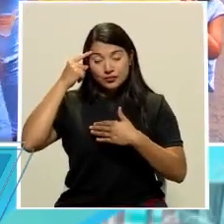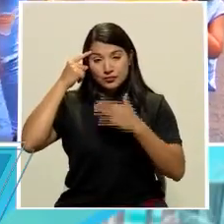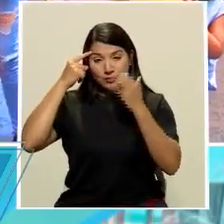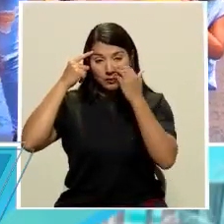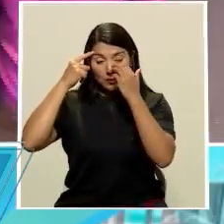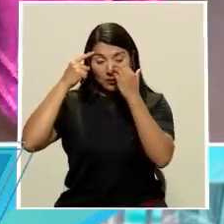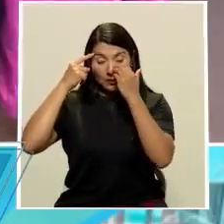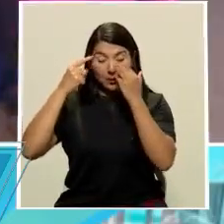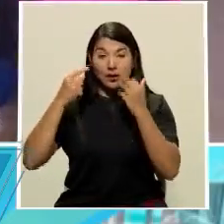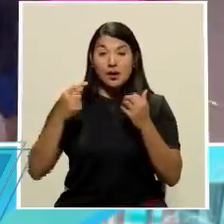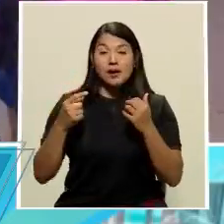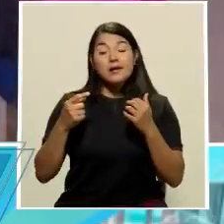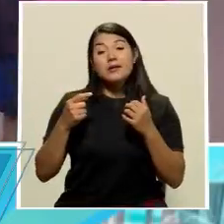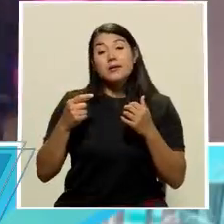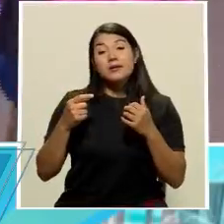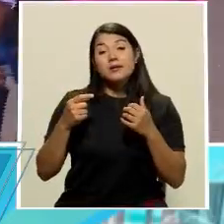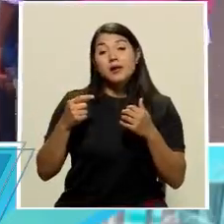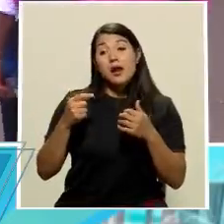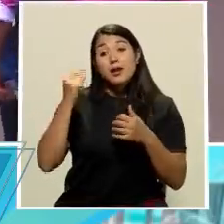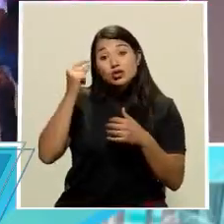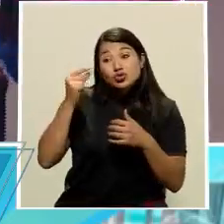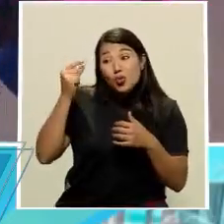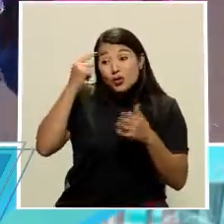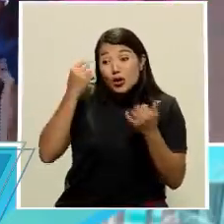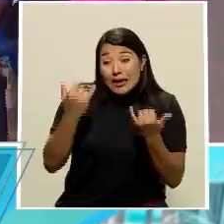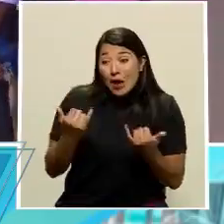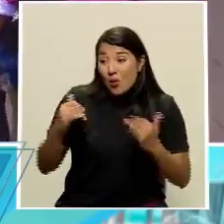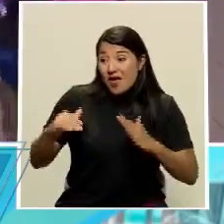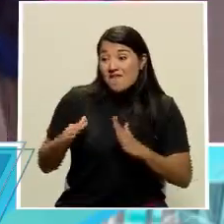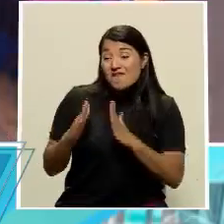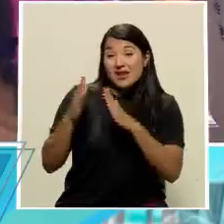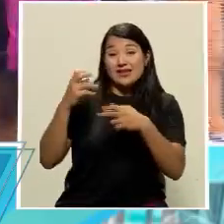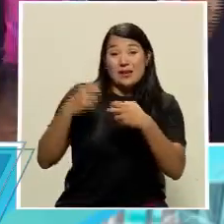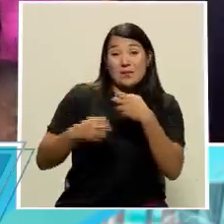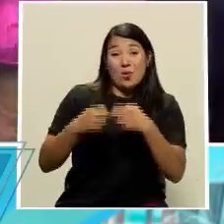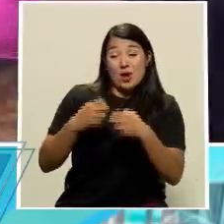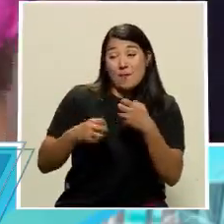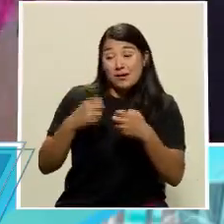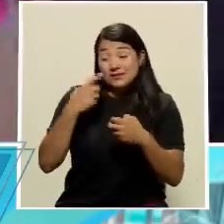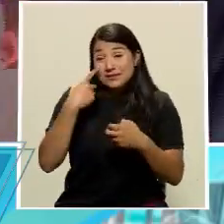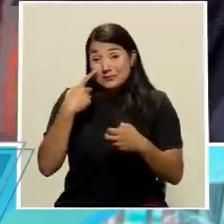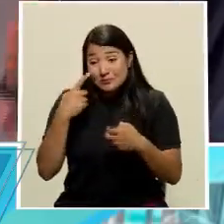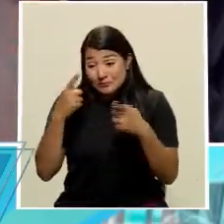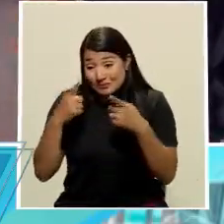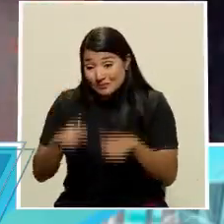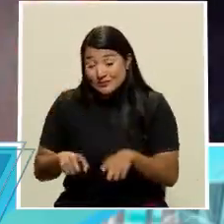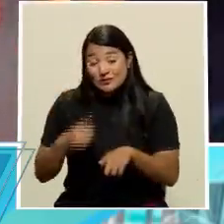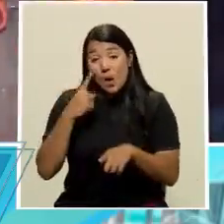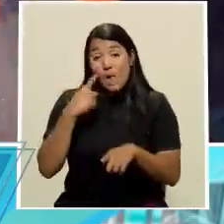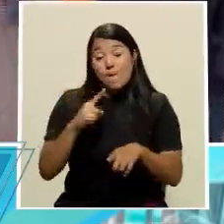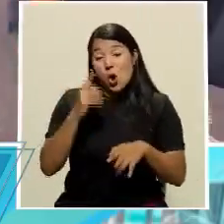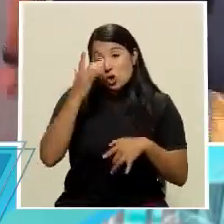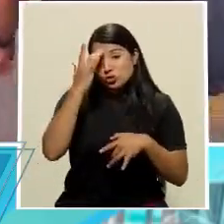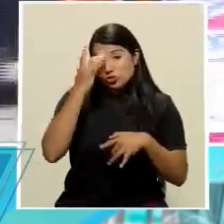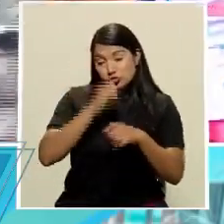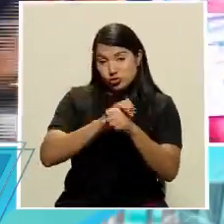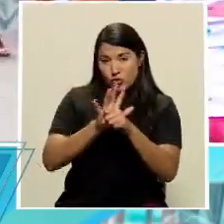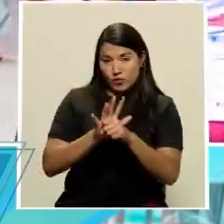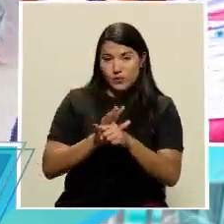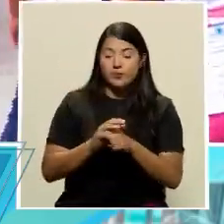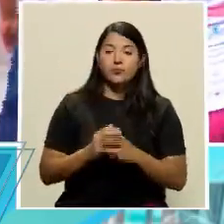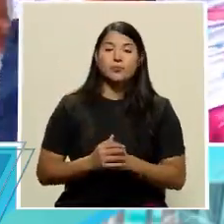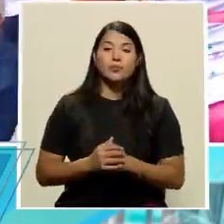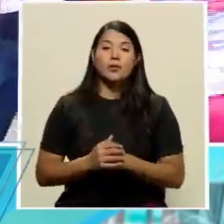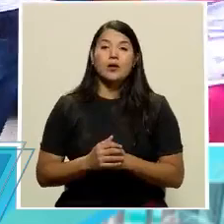las consecuencias del coronavirus para la salud de la gente. Digamos, no sería como el de